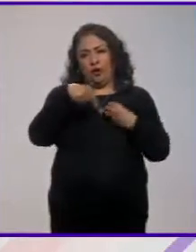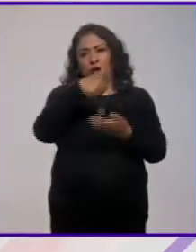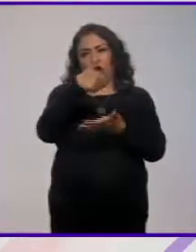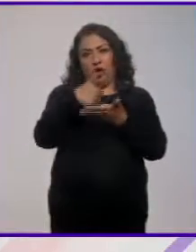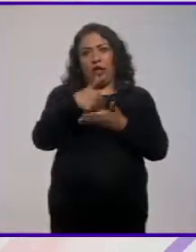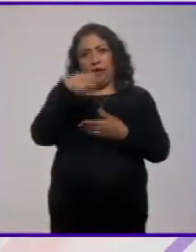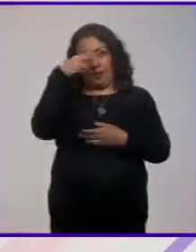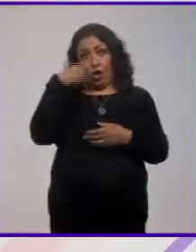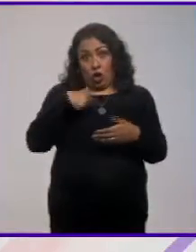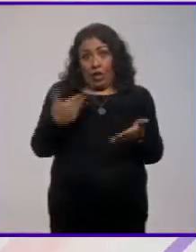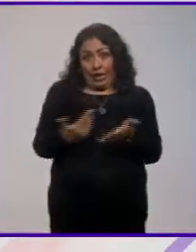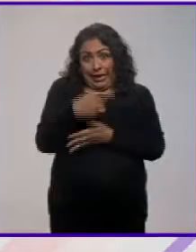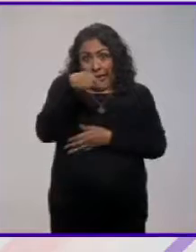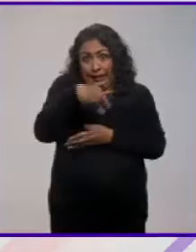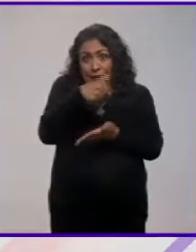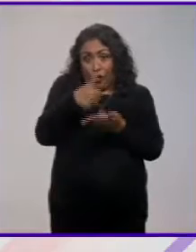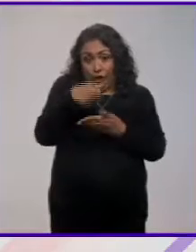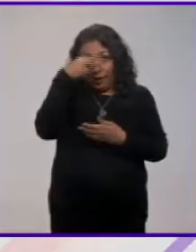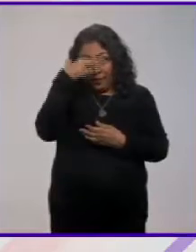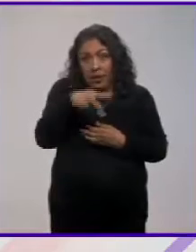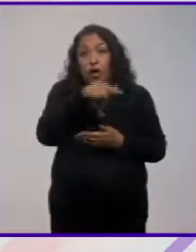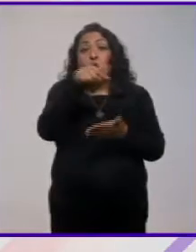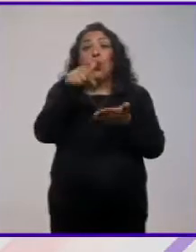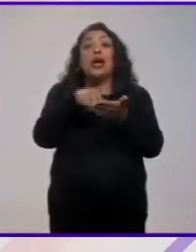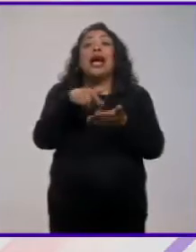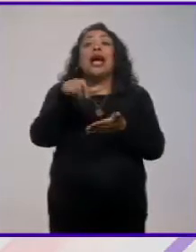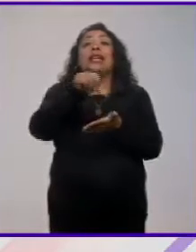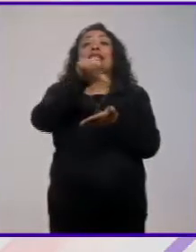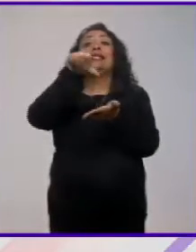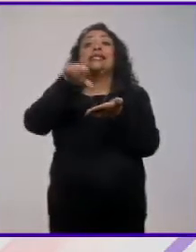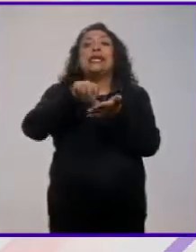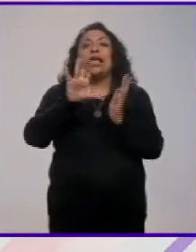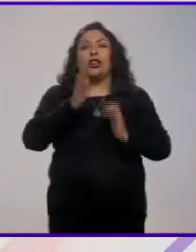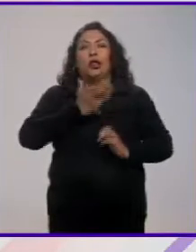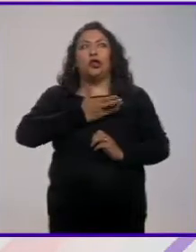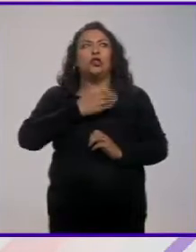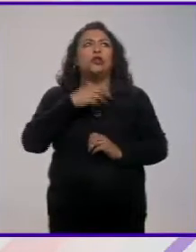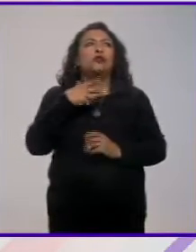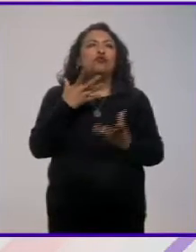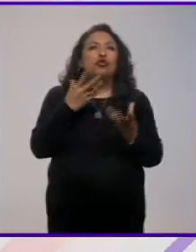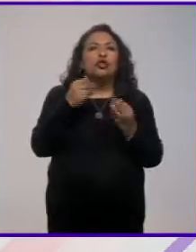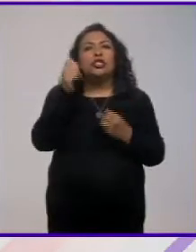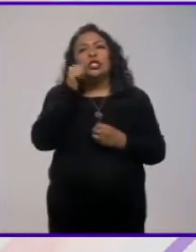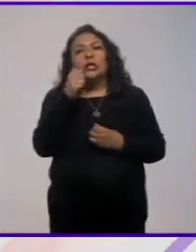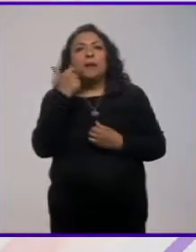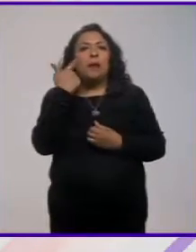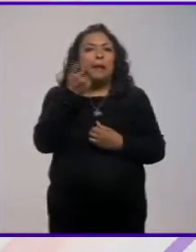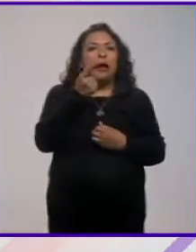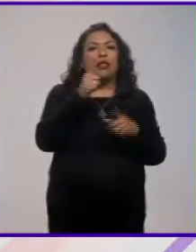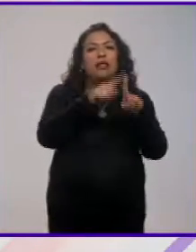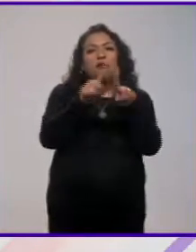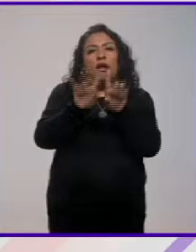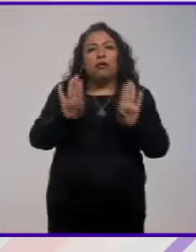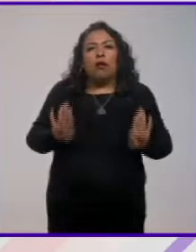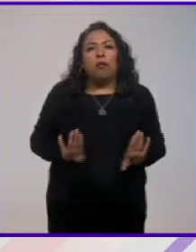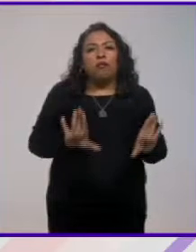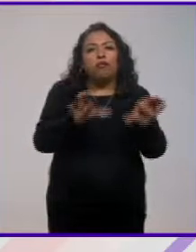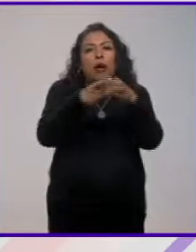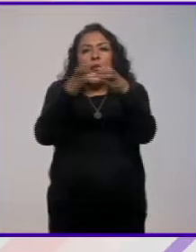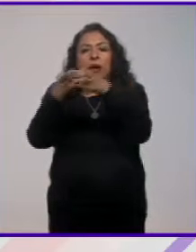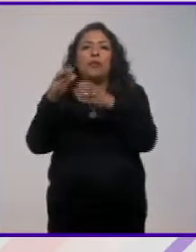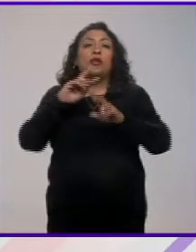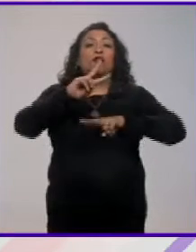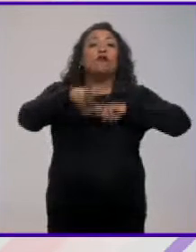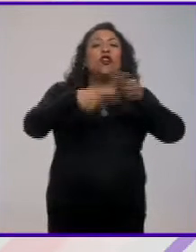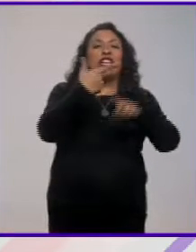México, yo nací aquí en la Ciudad de México, nací en el centro, entonces todo el tiempo estoy empapado de muchos géneros. Voy a Garibaldi y